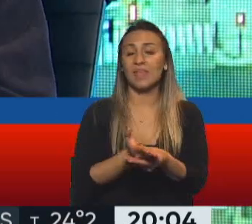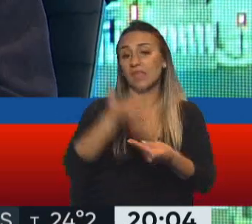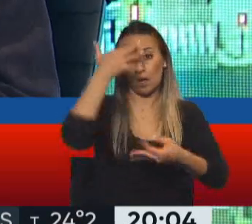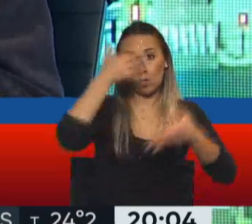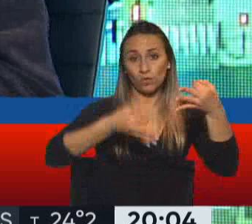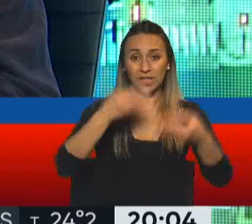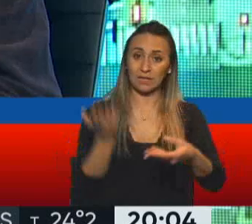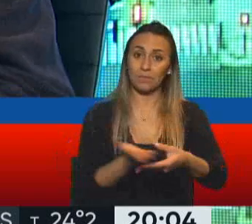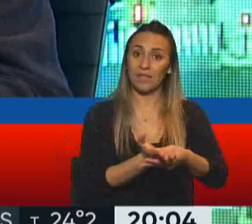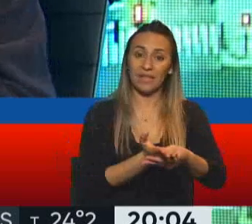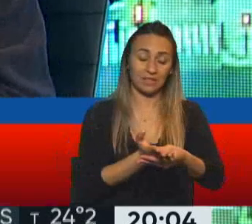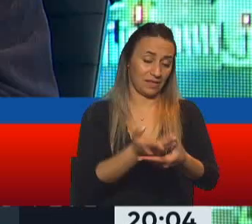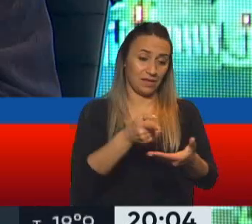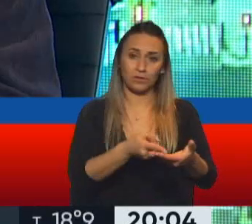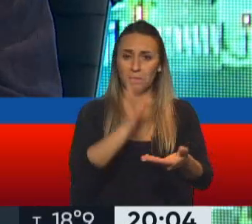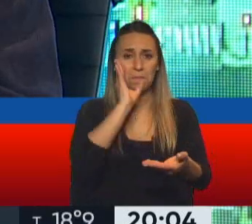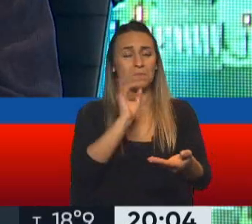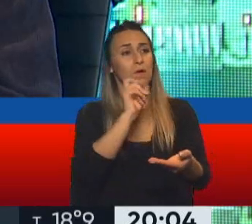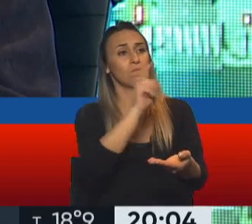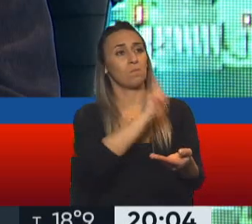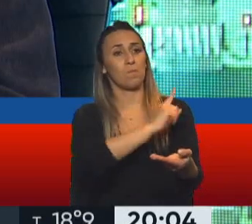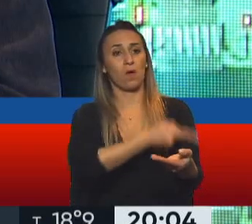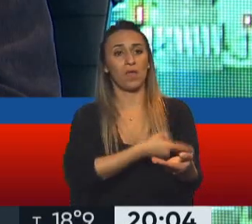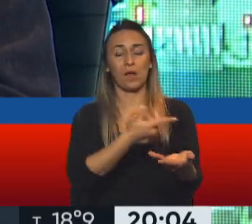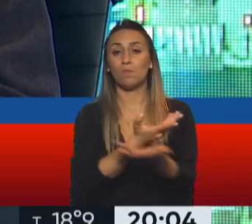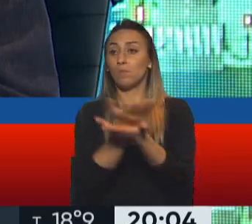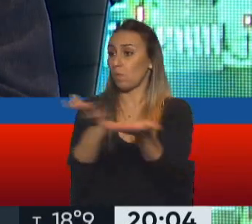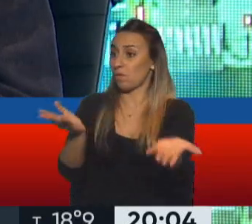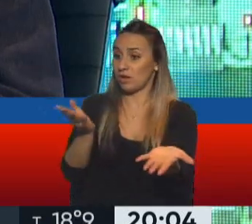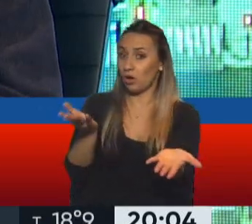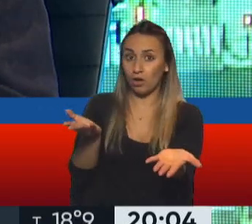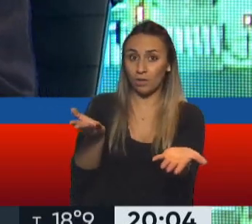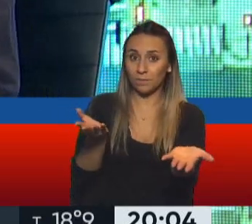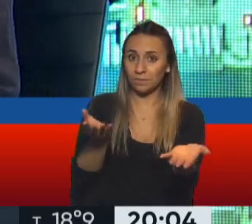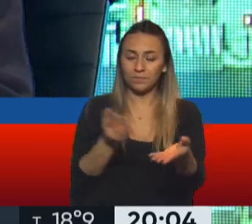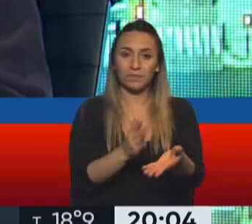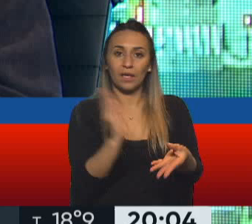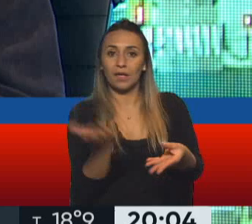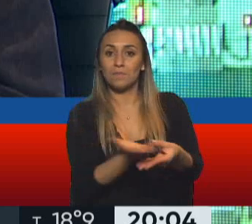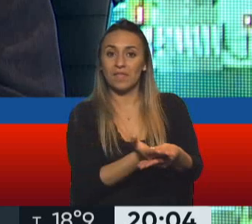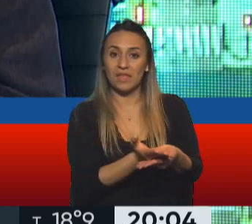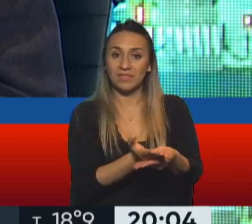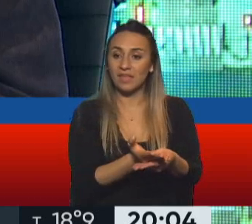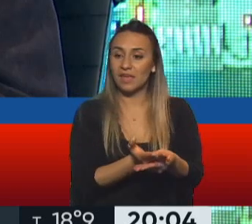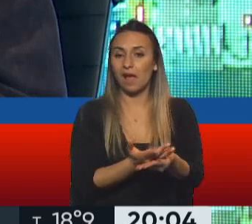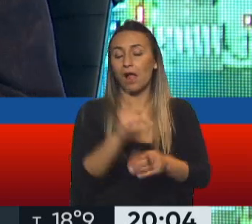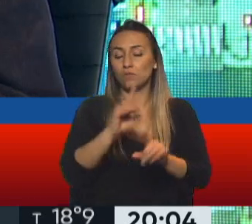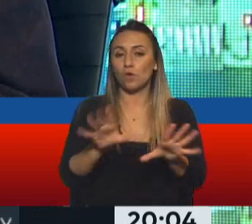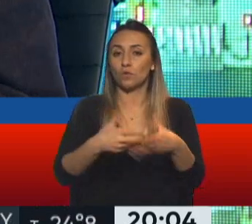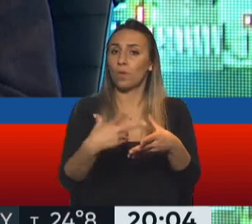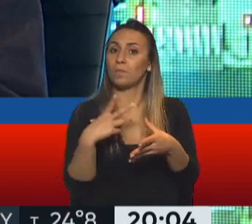una muestra del poder público, del poder colectivo, se han transformado en herramientas que pueden utilizar grupos privados para